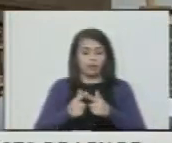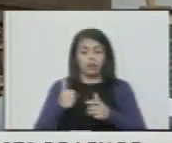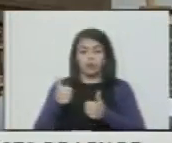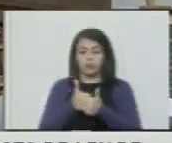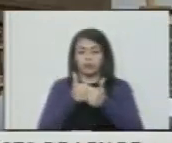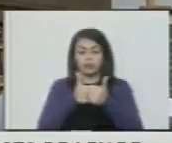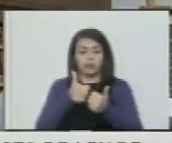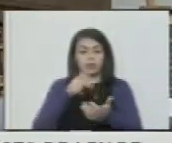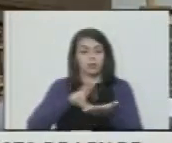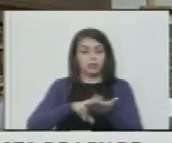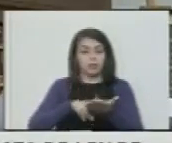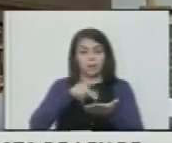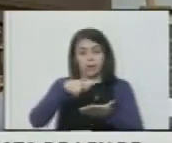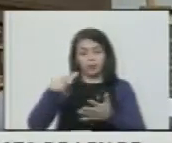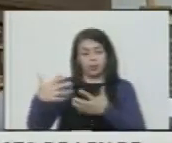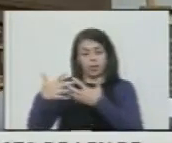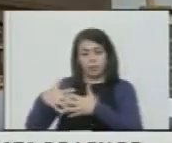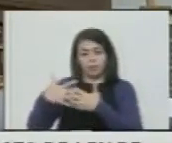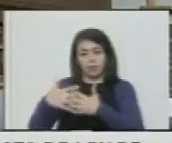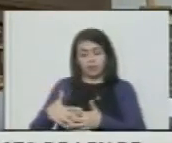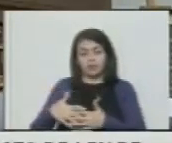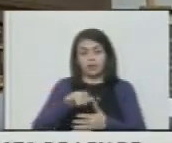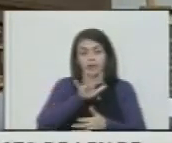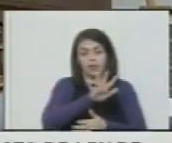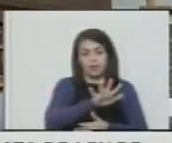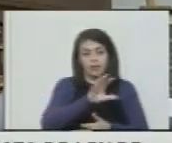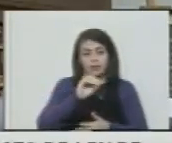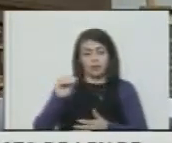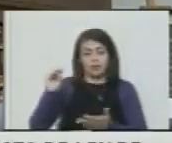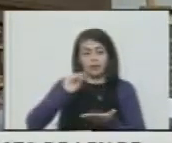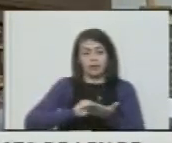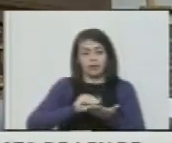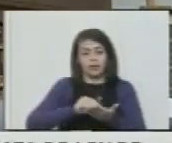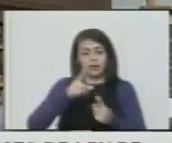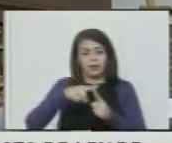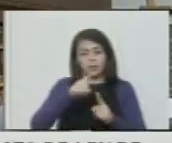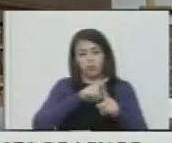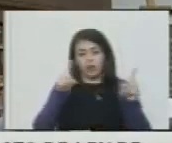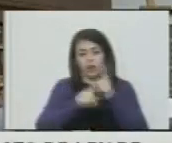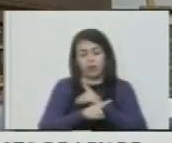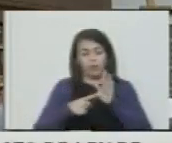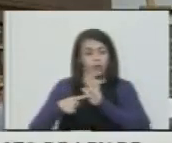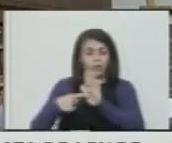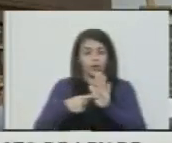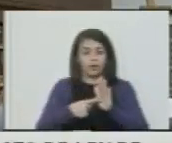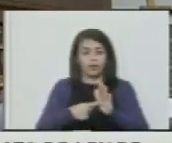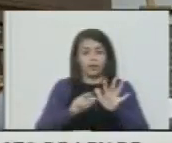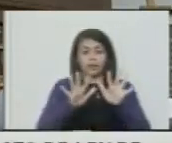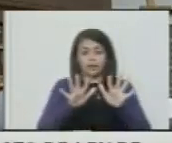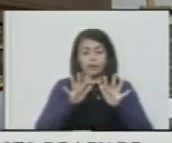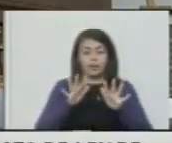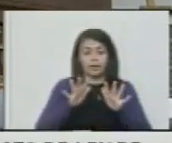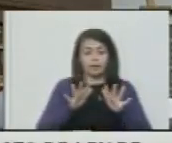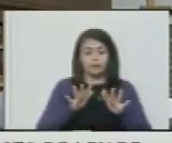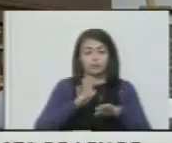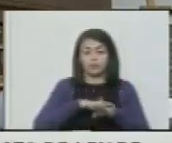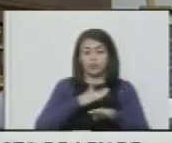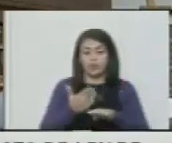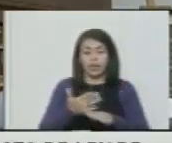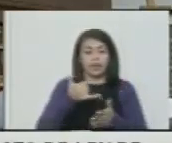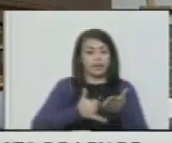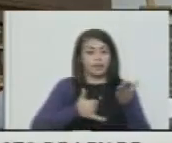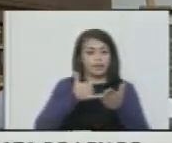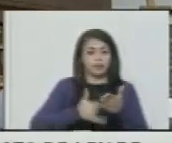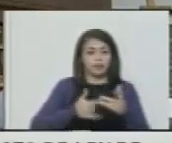registros de los auxiliares de seguro, personas jurídicas, 500 veces el tipo de cambio de referencia. 10.